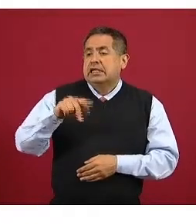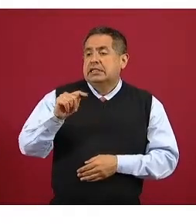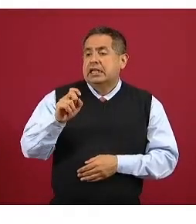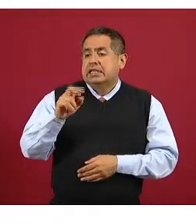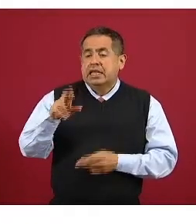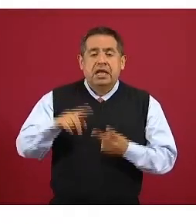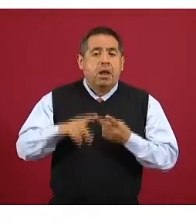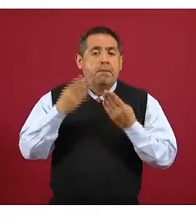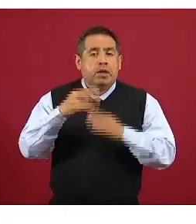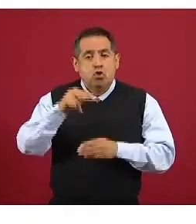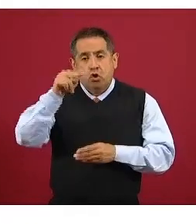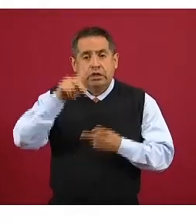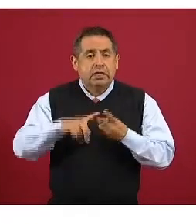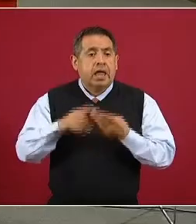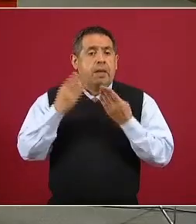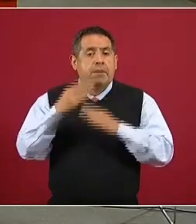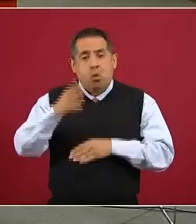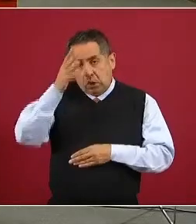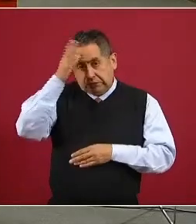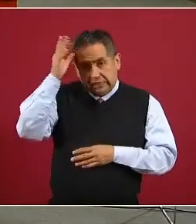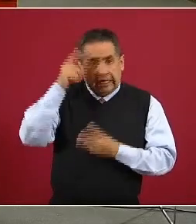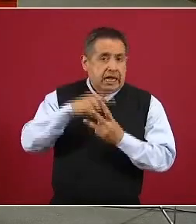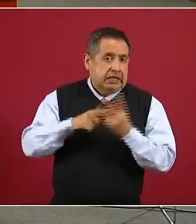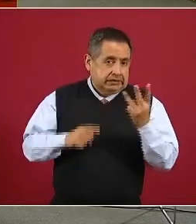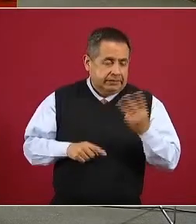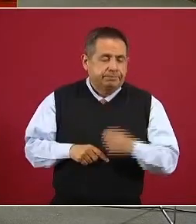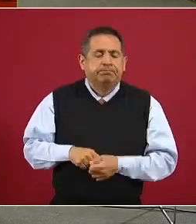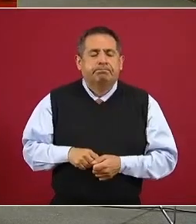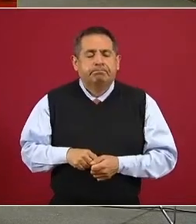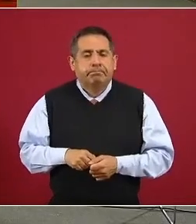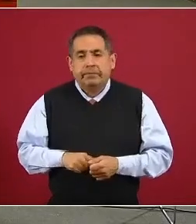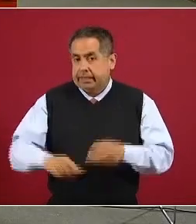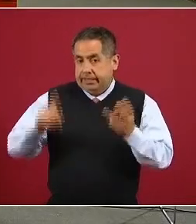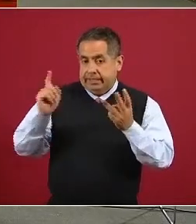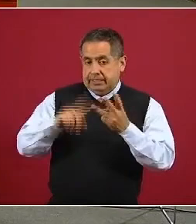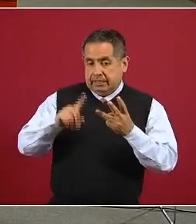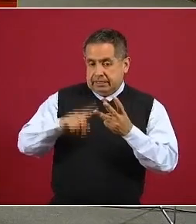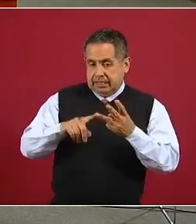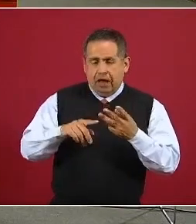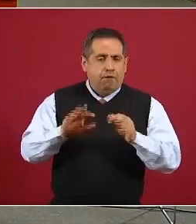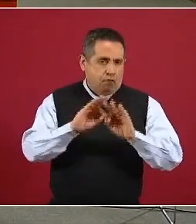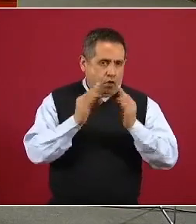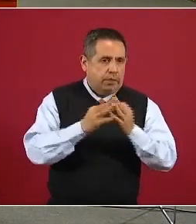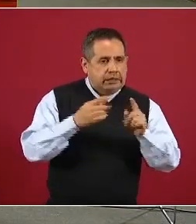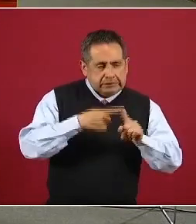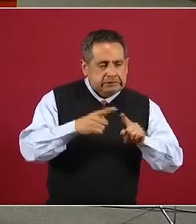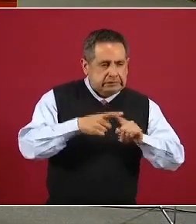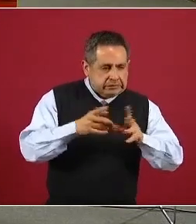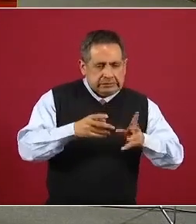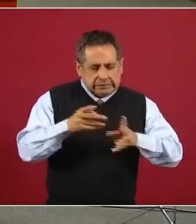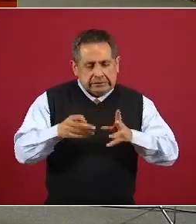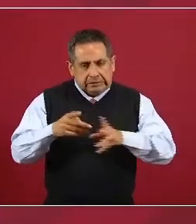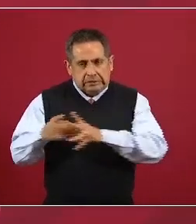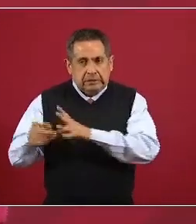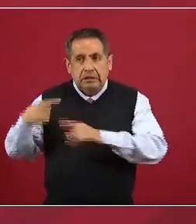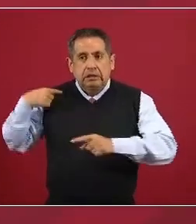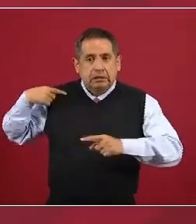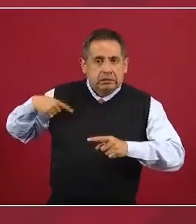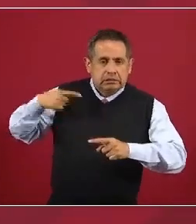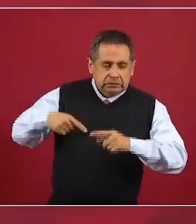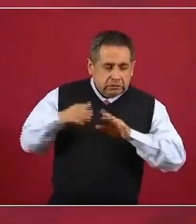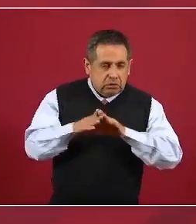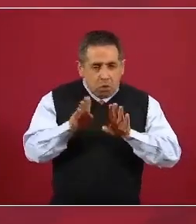y Banco Azteca. Y la tercera modalidad, porque el programa se fue adaptando a cómo